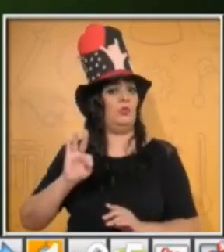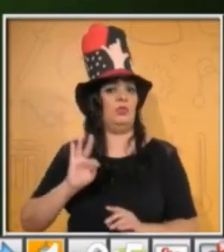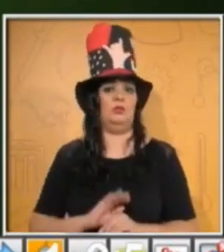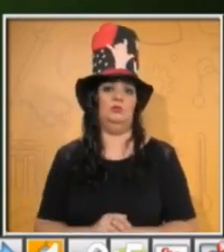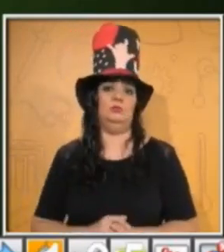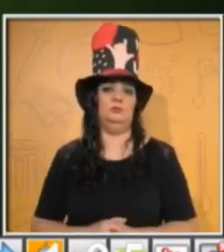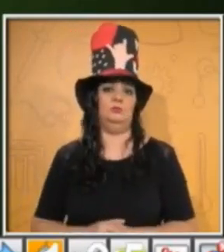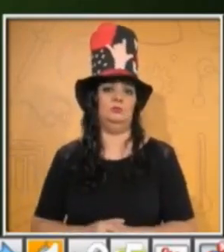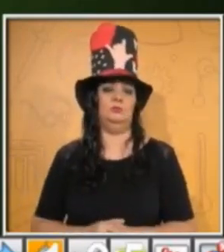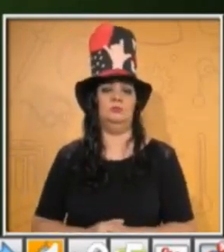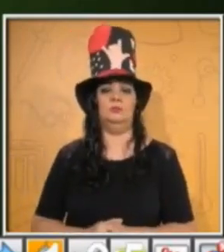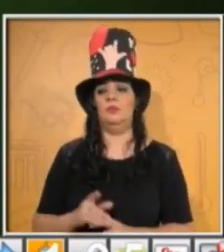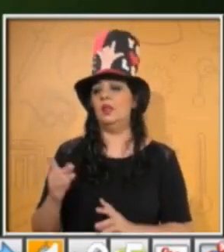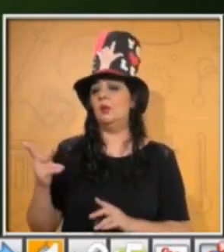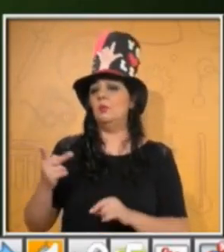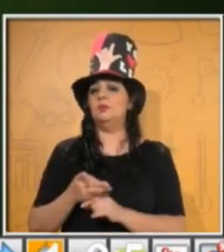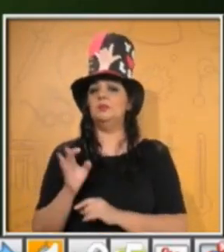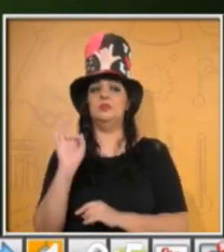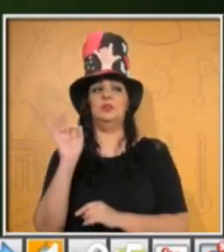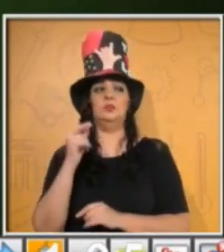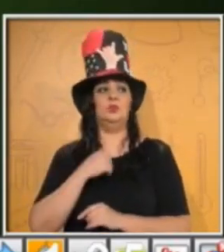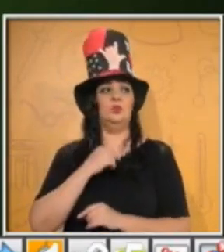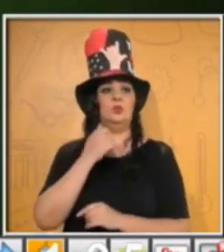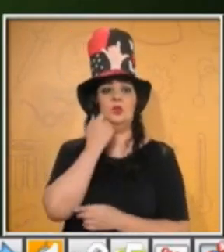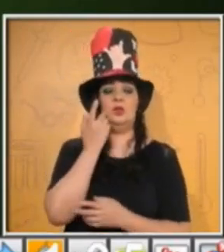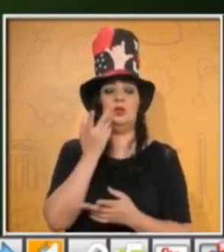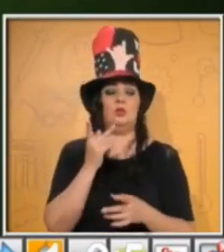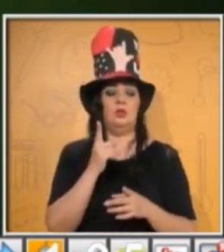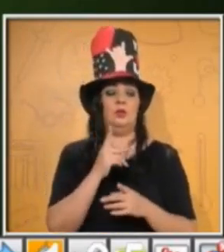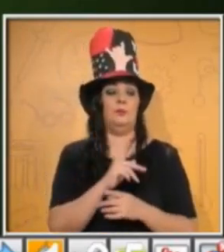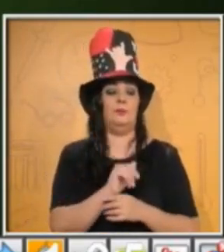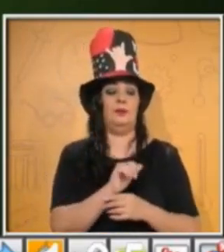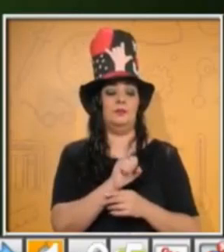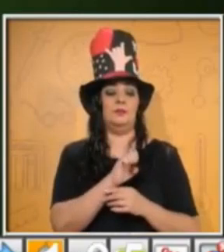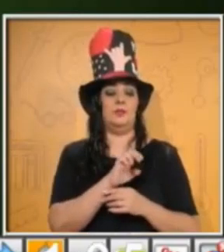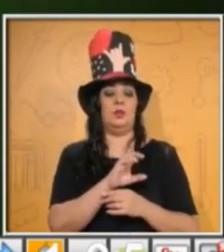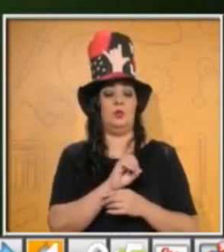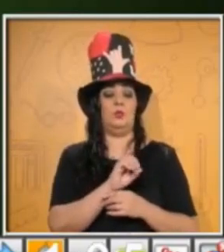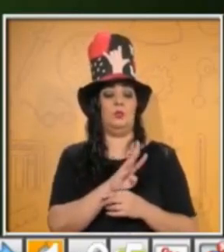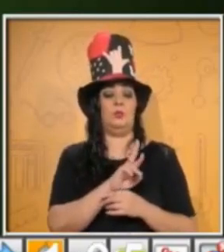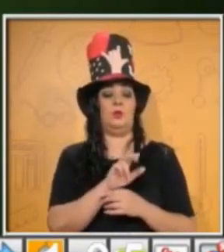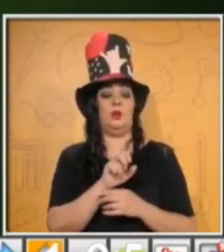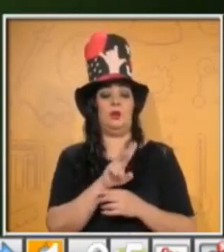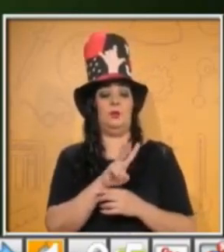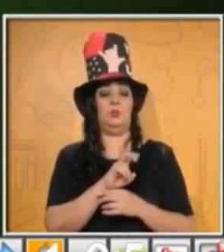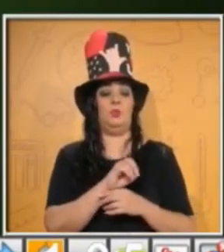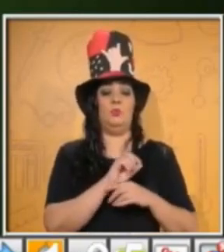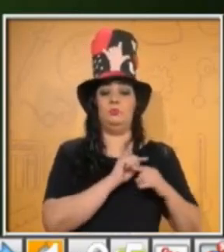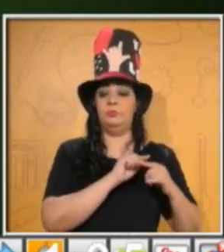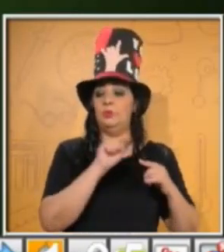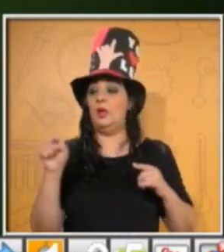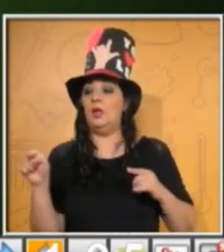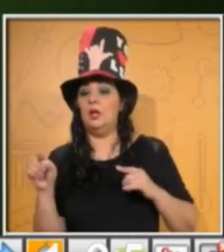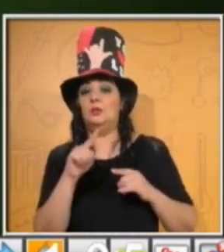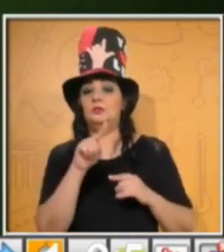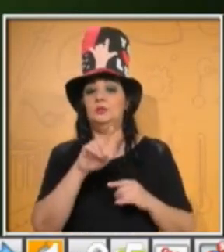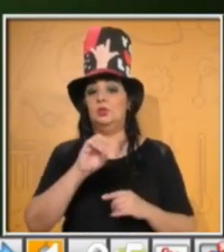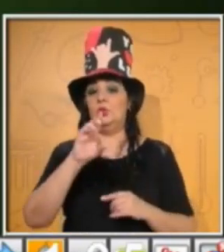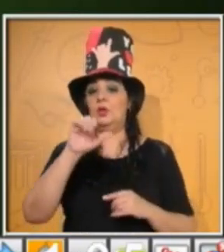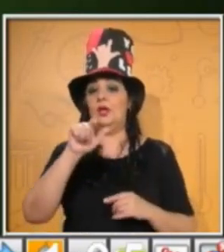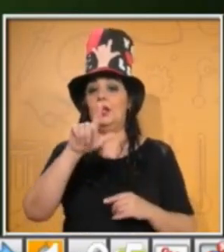¿Qué pasaría, maestro, si yo quiero moverme de Paseo Bravo a El Zócalo? De Paseo Bravo al